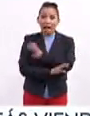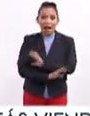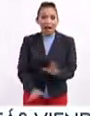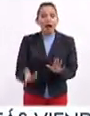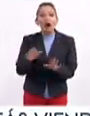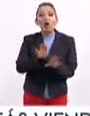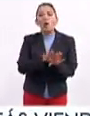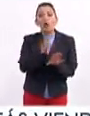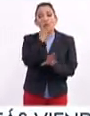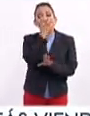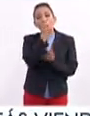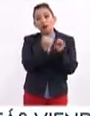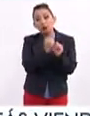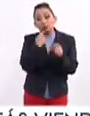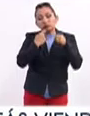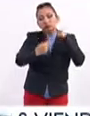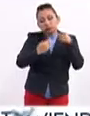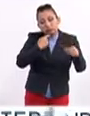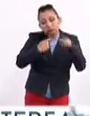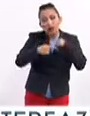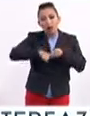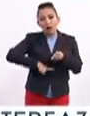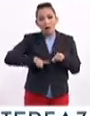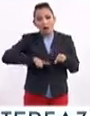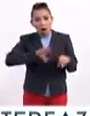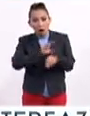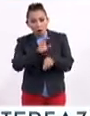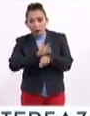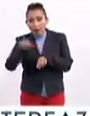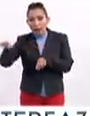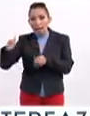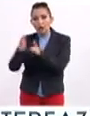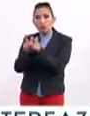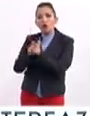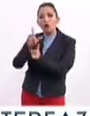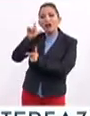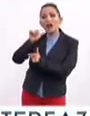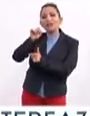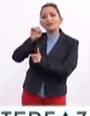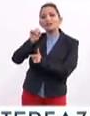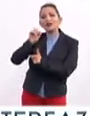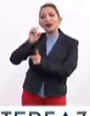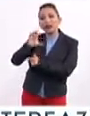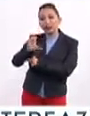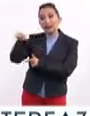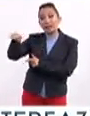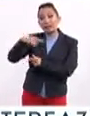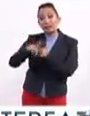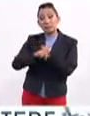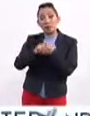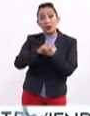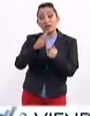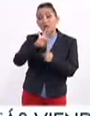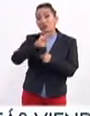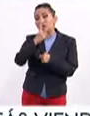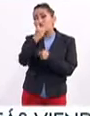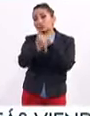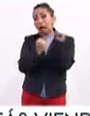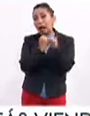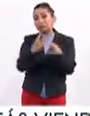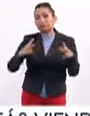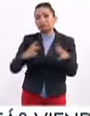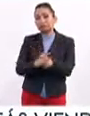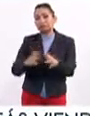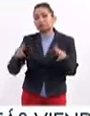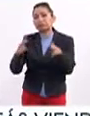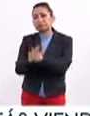y lo hizo tras 4 años de negociaciones entre el gobierno de Colombia y la guerrilla de las FARC. Este conflicto, que duró 52 años de